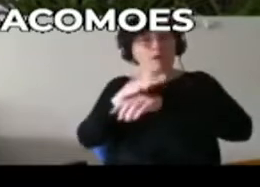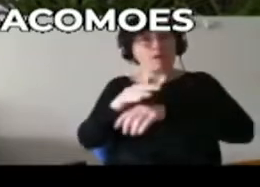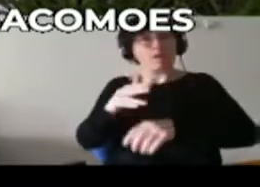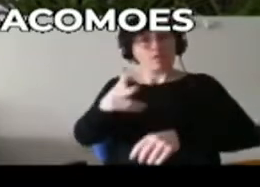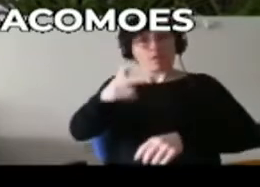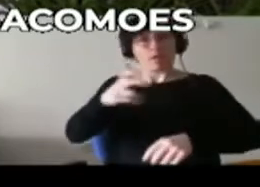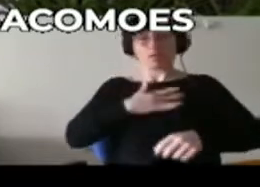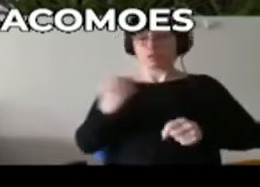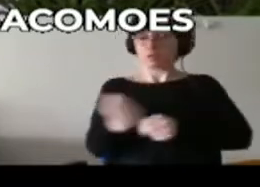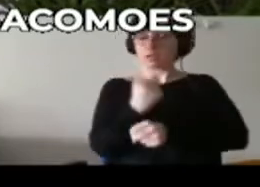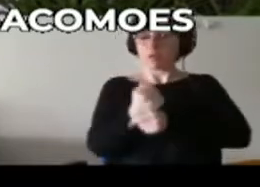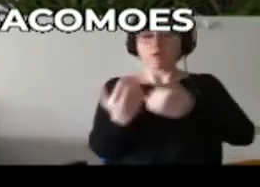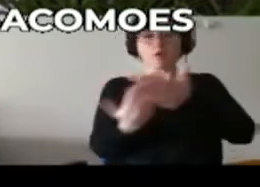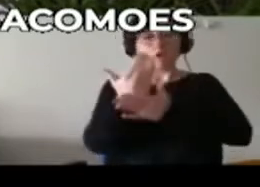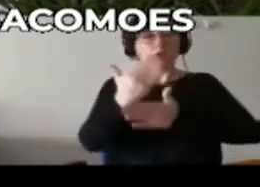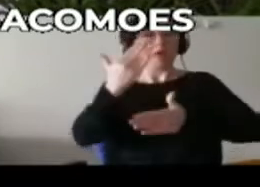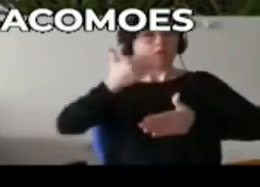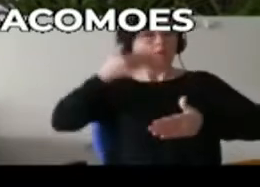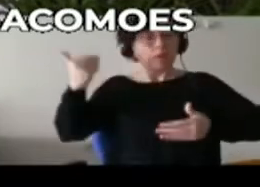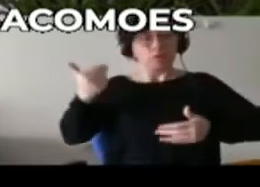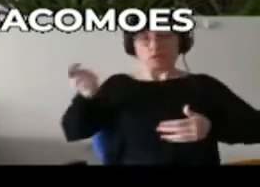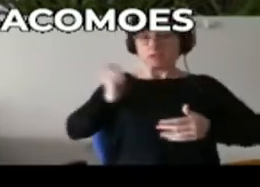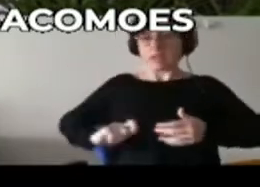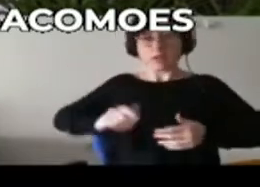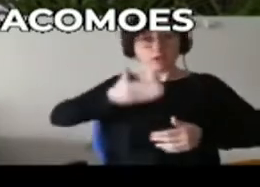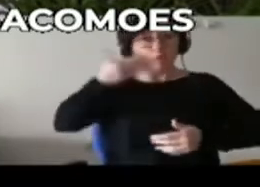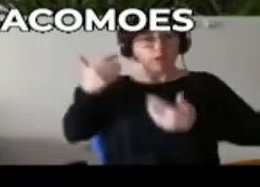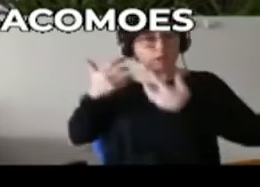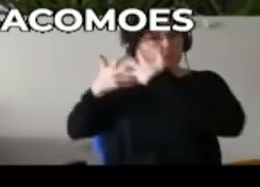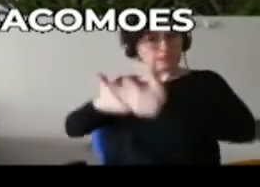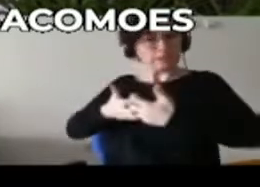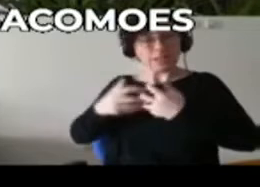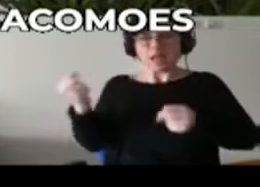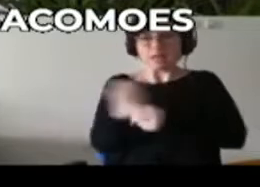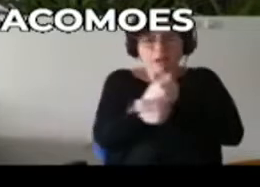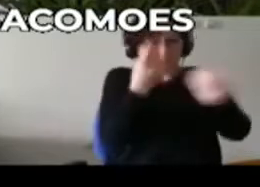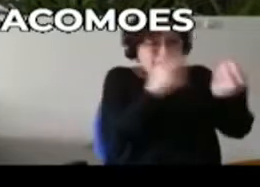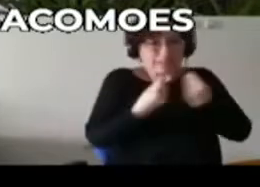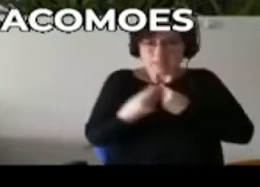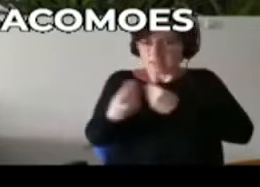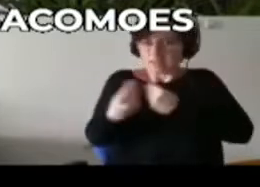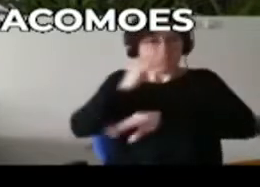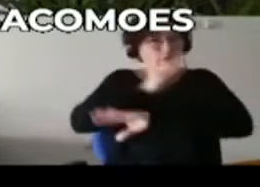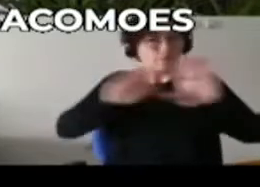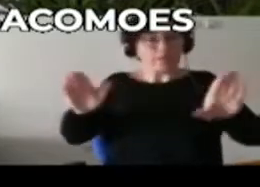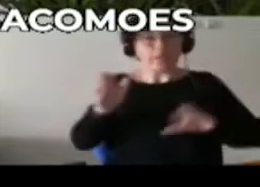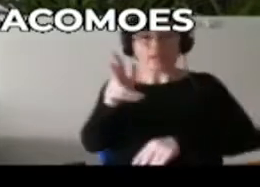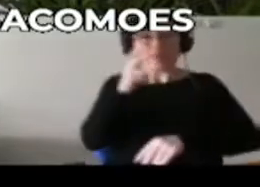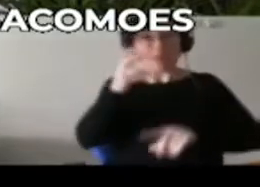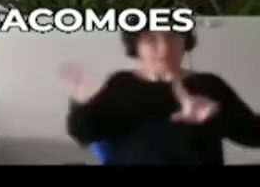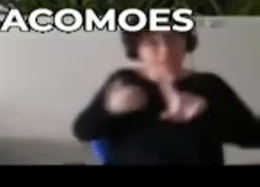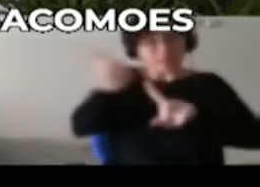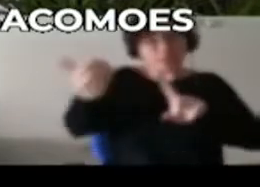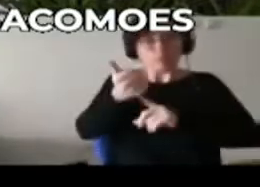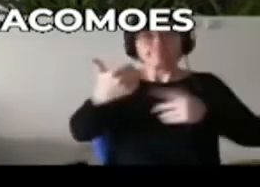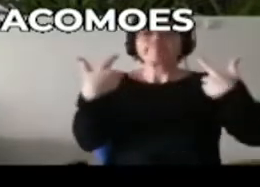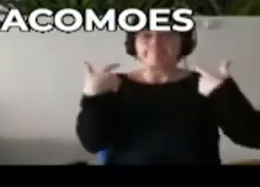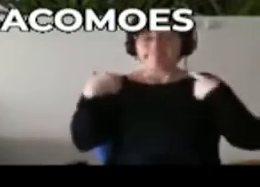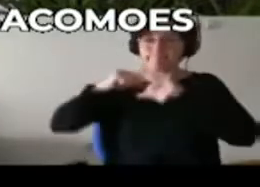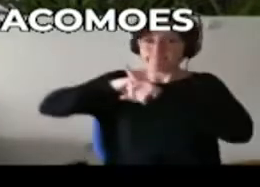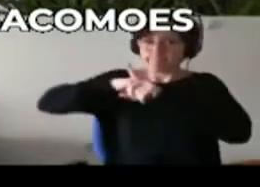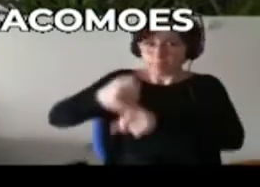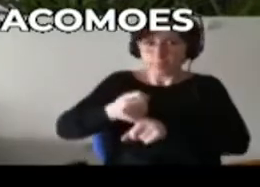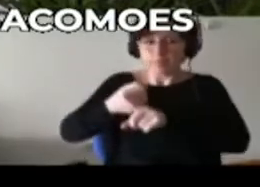jornada laboral digna, a un salario digno, a no trabajar hacinadas, y para conquistar esos derechos sufrieron represión, persecución